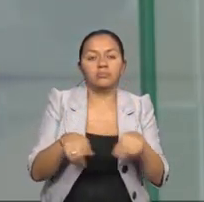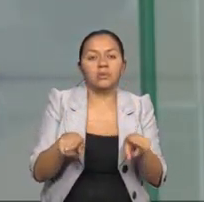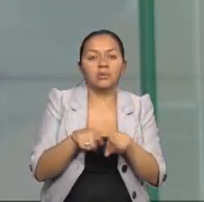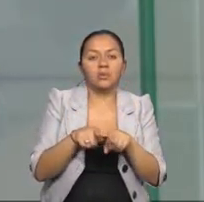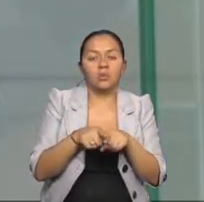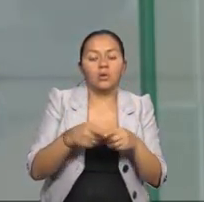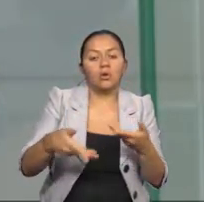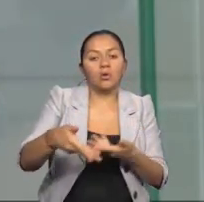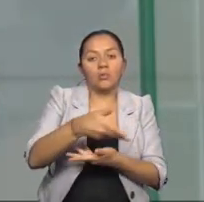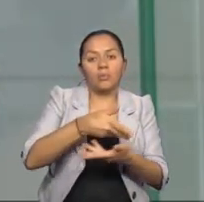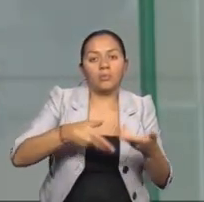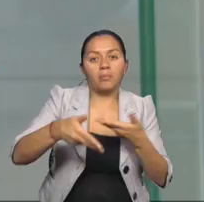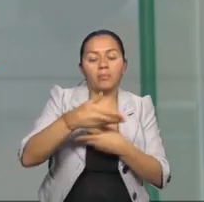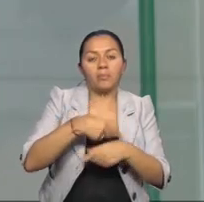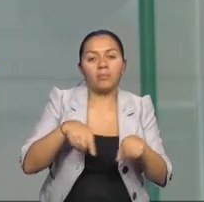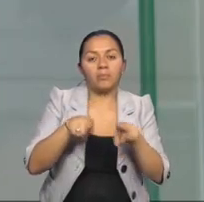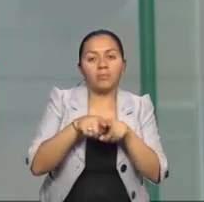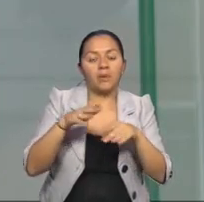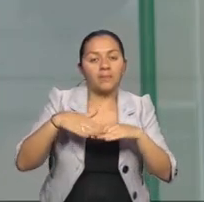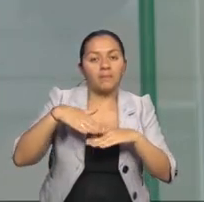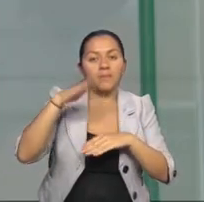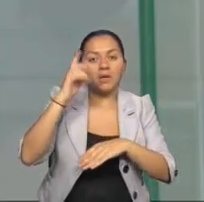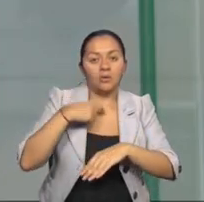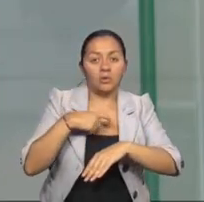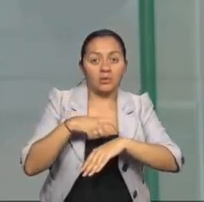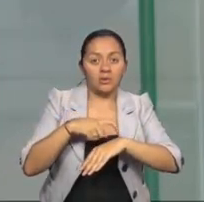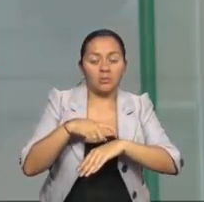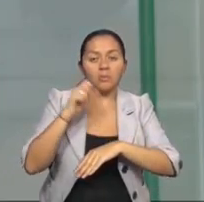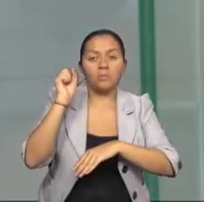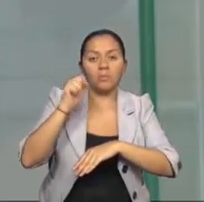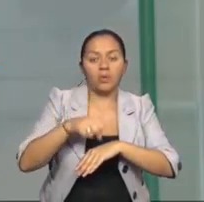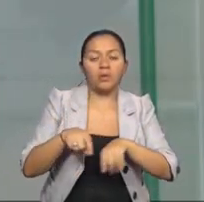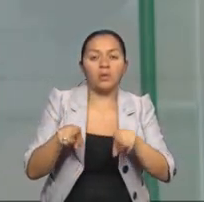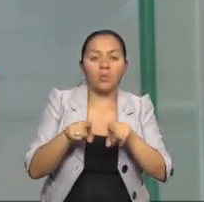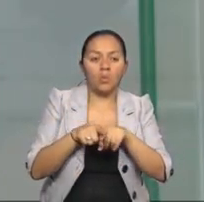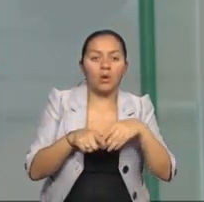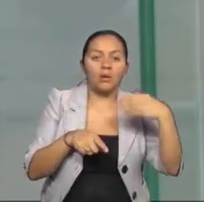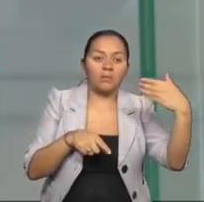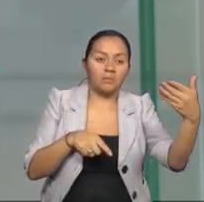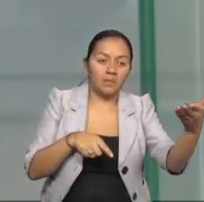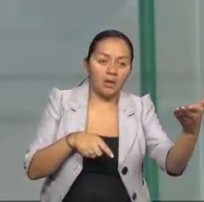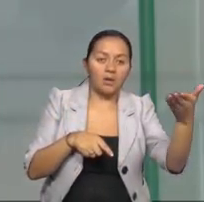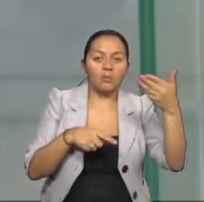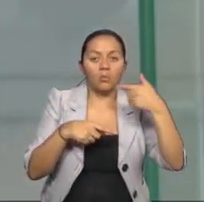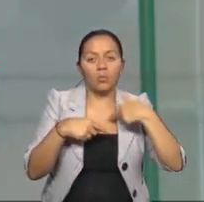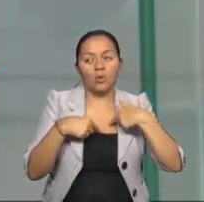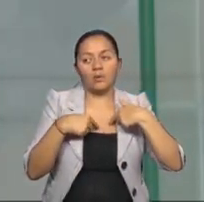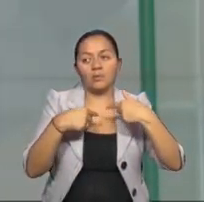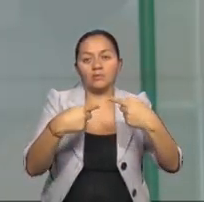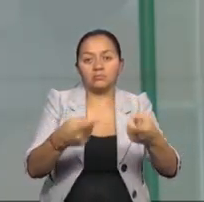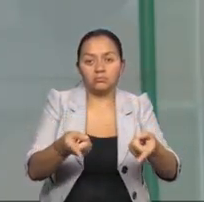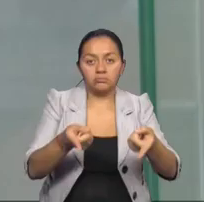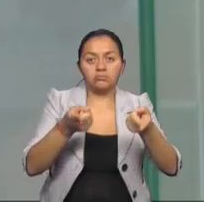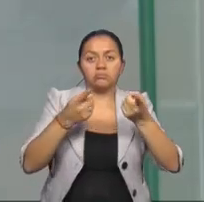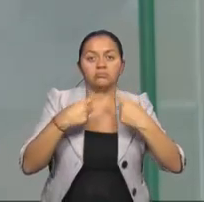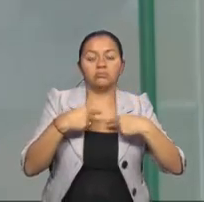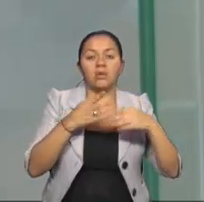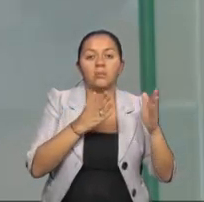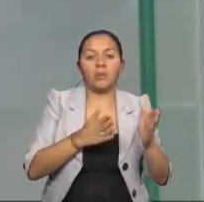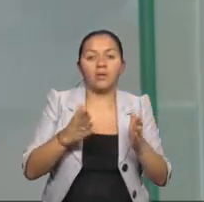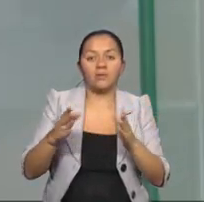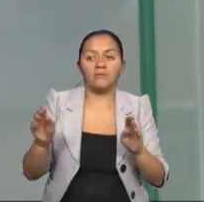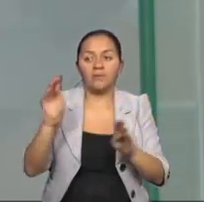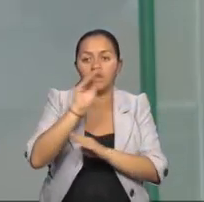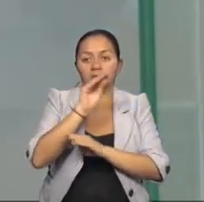compartiendo la mayor parte del tiempo o puedes ir y volver regresar o en dentro de la planificación es